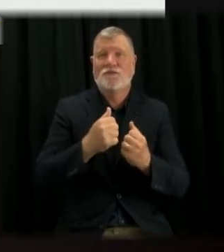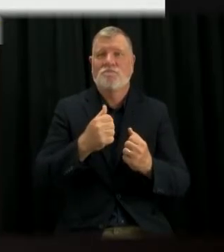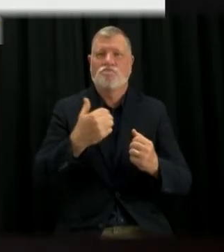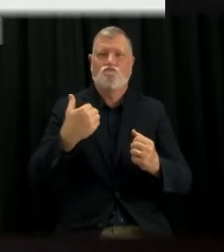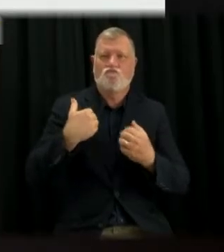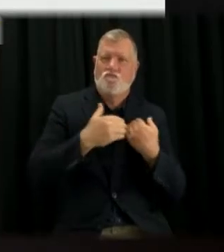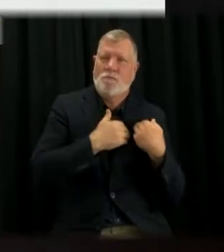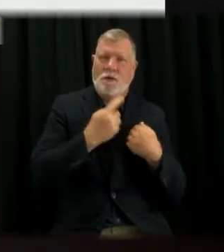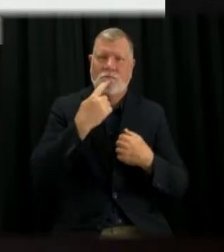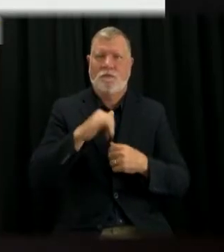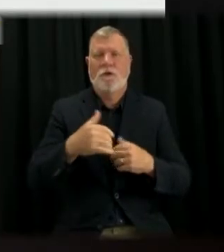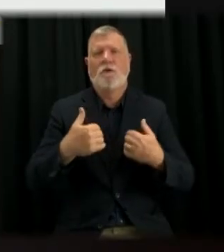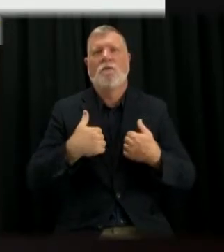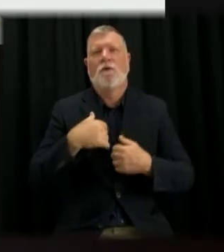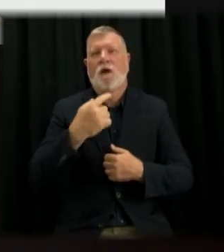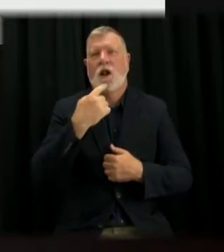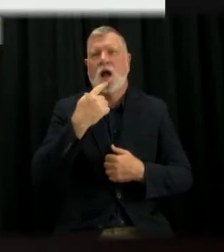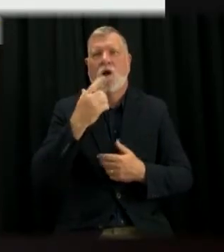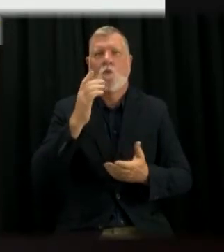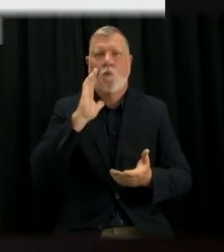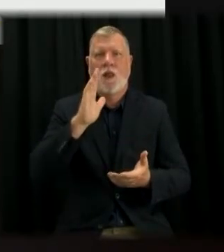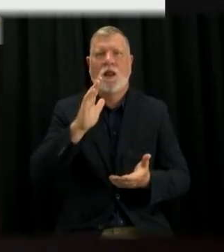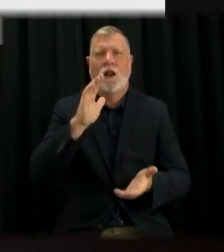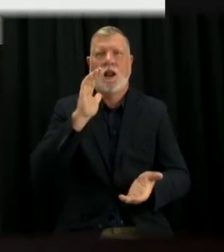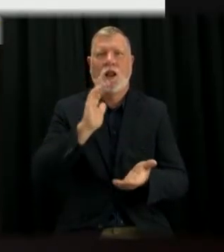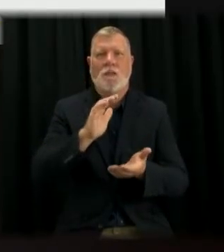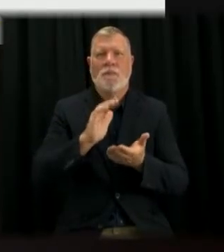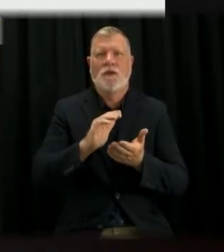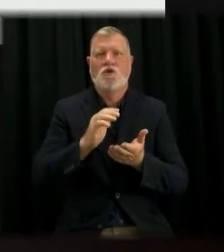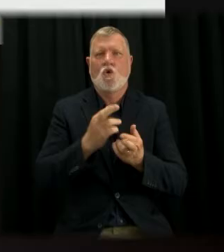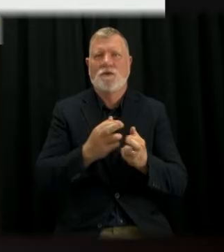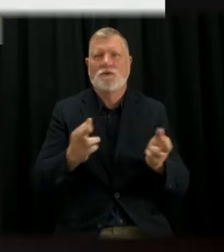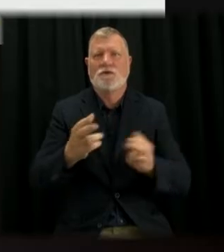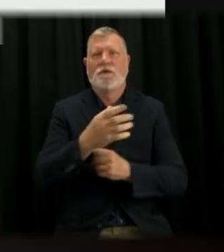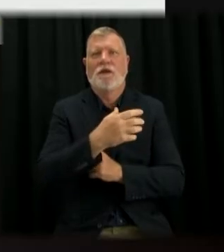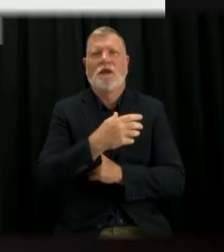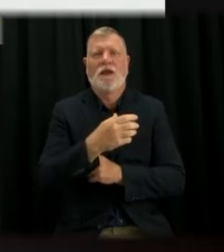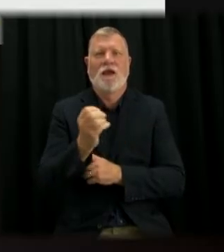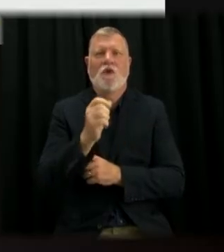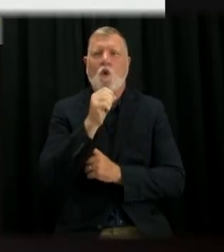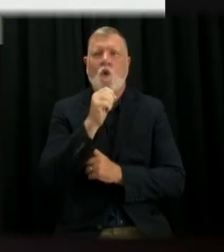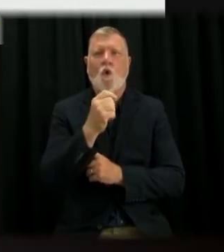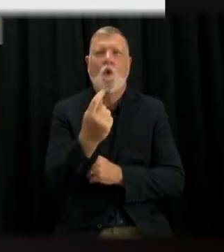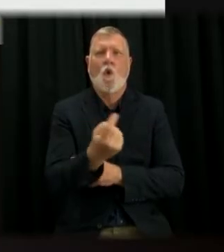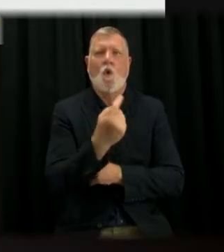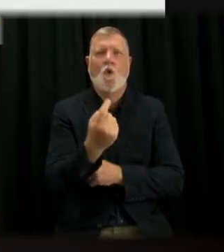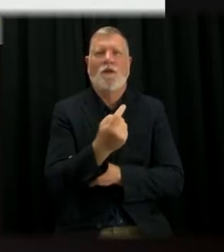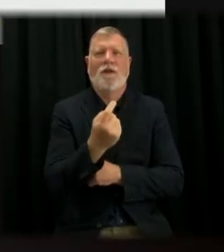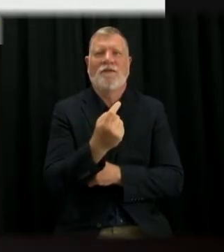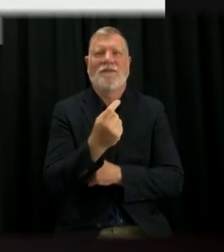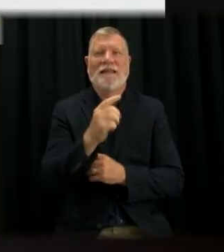Así que estamos hablando de recursos escasos. Estoy hablando sobre,